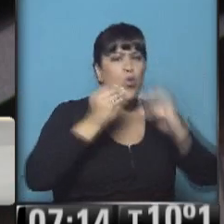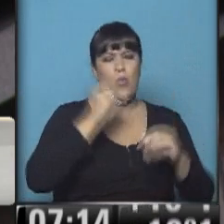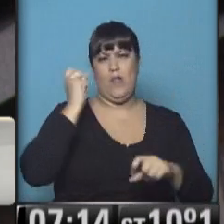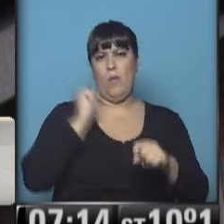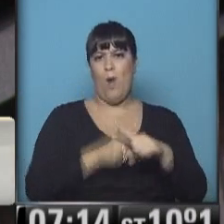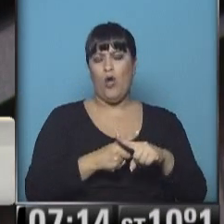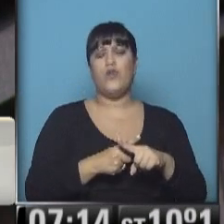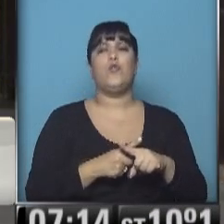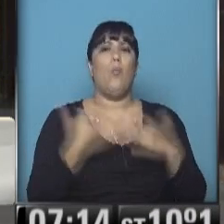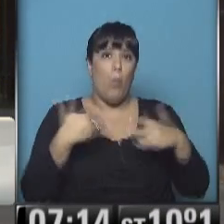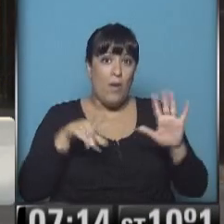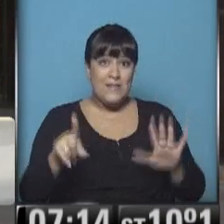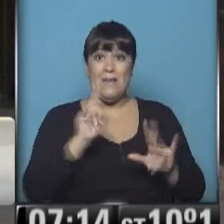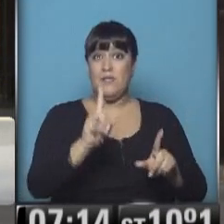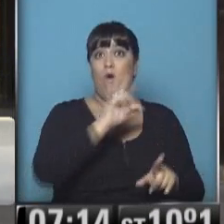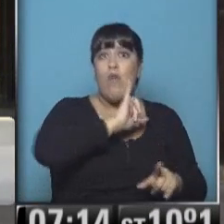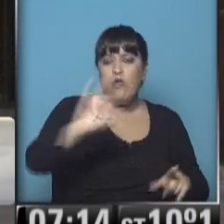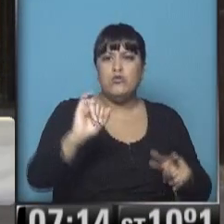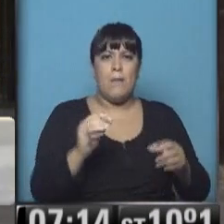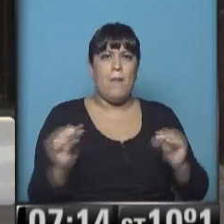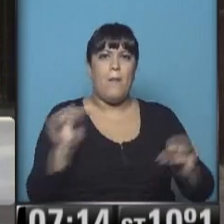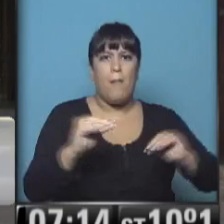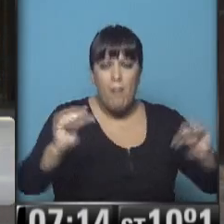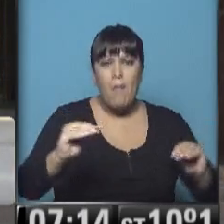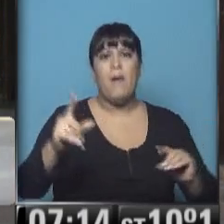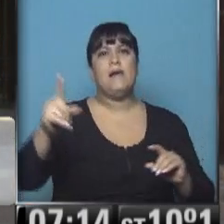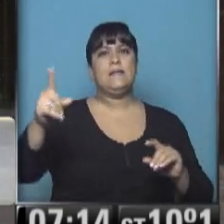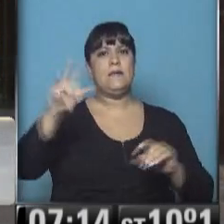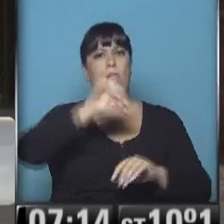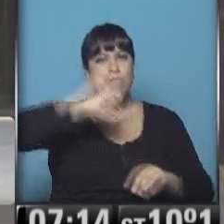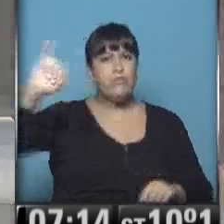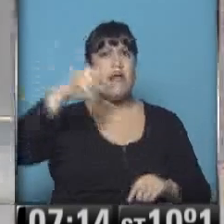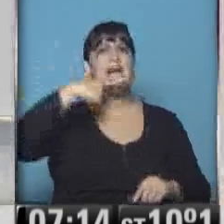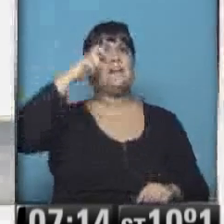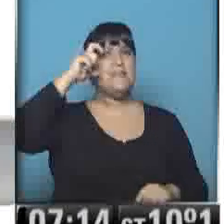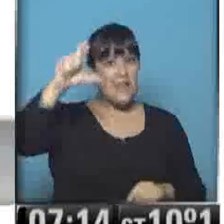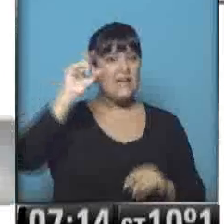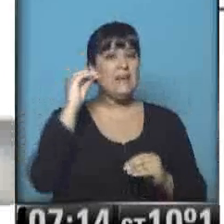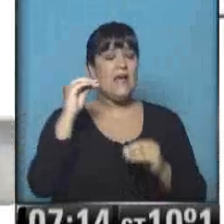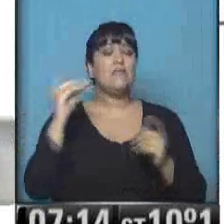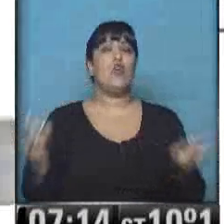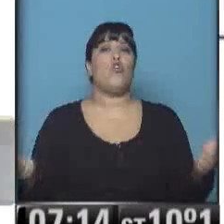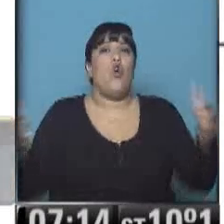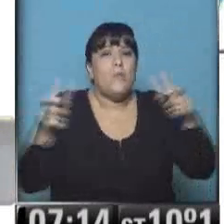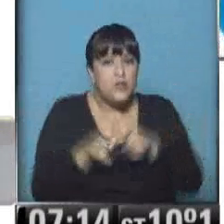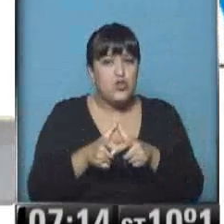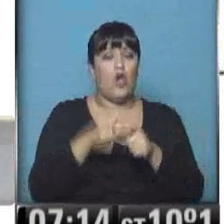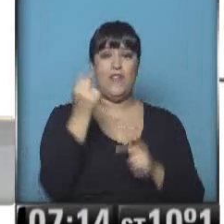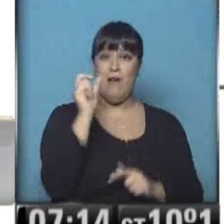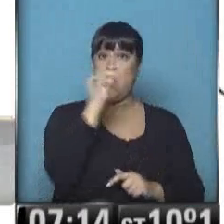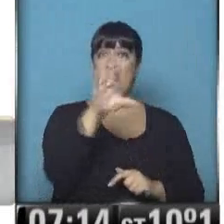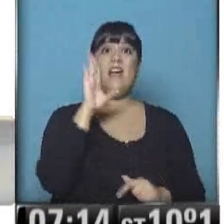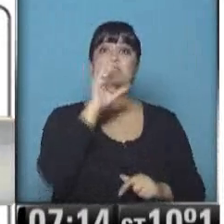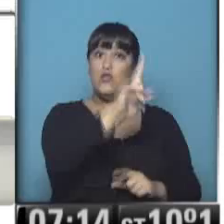la posibilidad de que la denuncia trascienda las fronteras del país y llegue a la SEC, que es la Comisión de Valores en Estados Unidos,